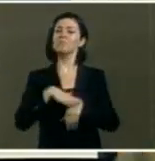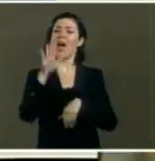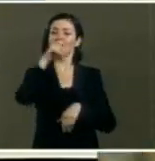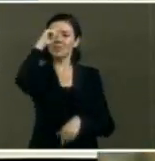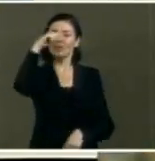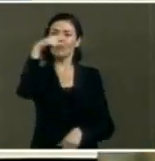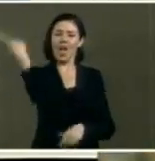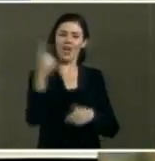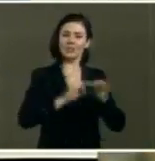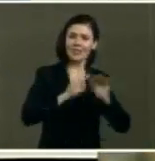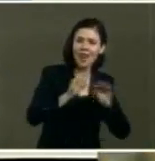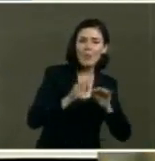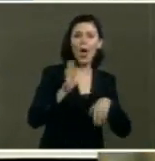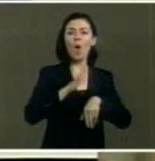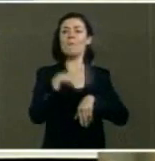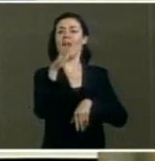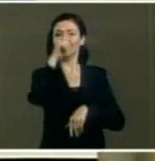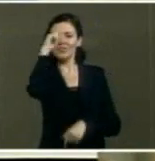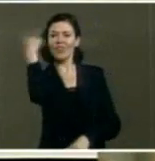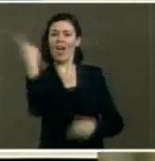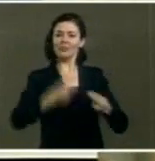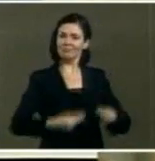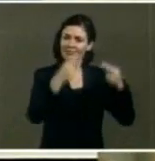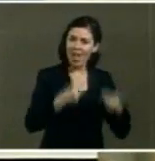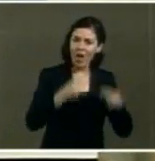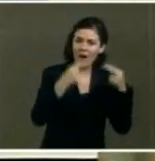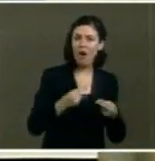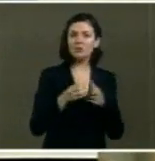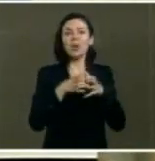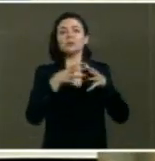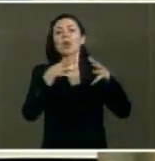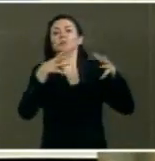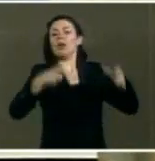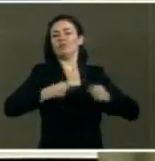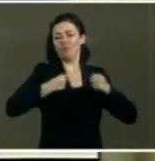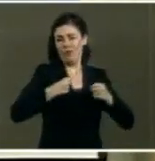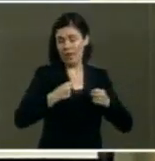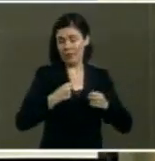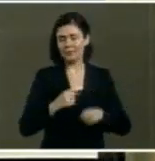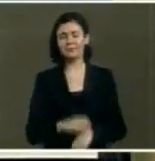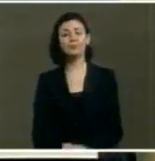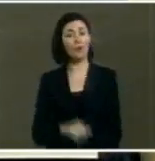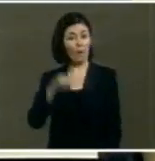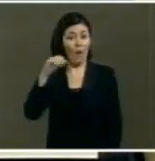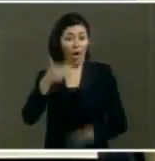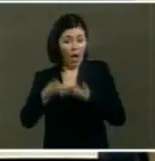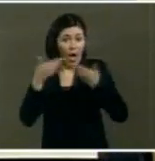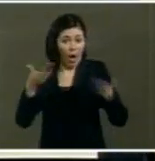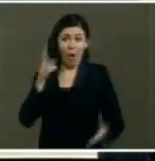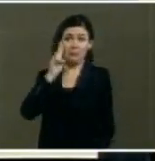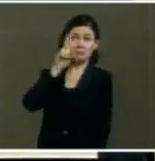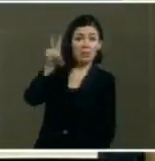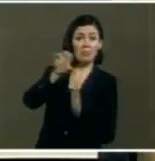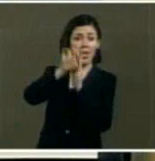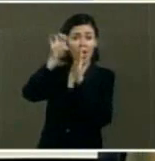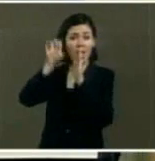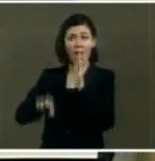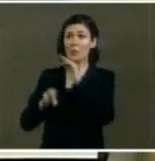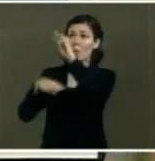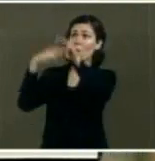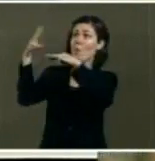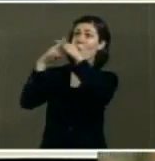economía mexicana. Hoy el mundo nos brinda una lección muy importante. Veamos, muchas